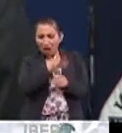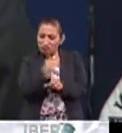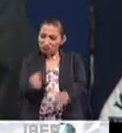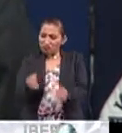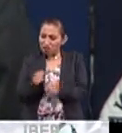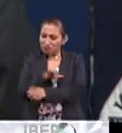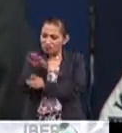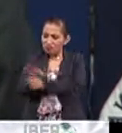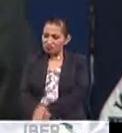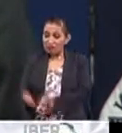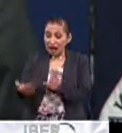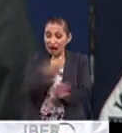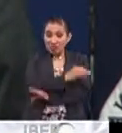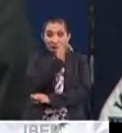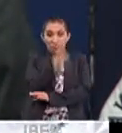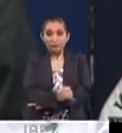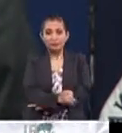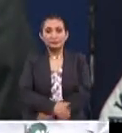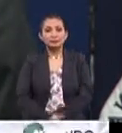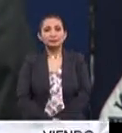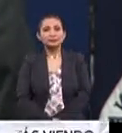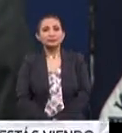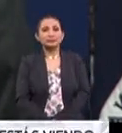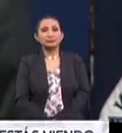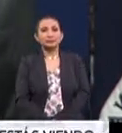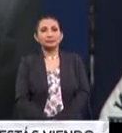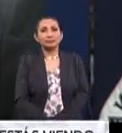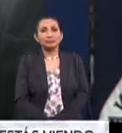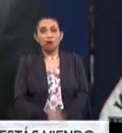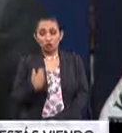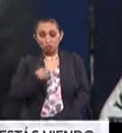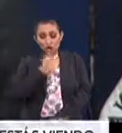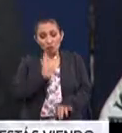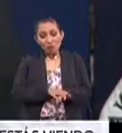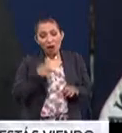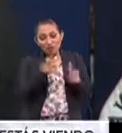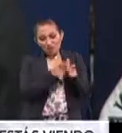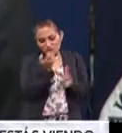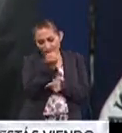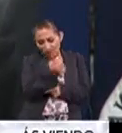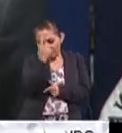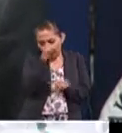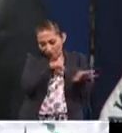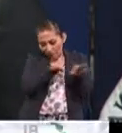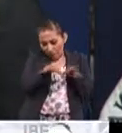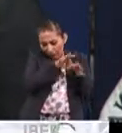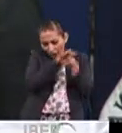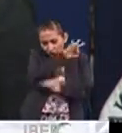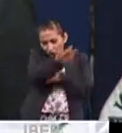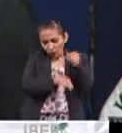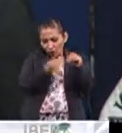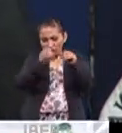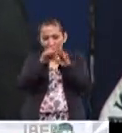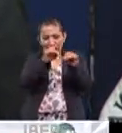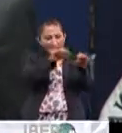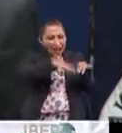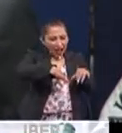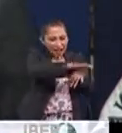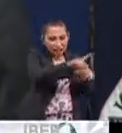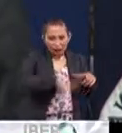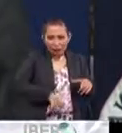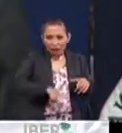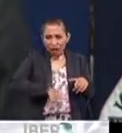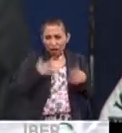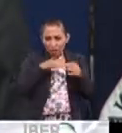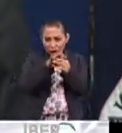fuerte mayor a la que se habían enfrentado antes. Vamos a aumentar nuestra habilidad para trabajar con todas las agencias de nuestro gobierno y